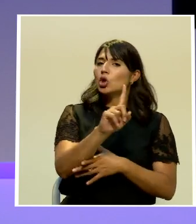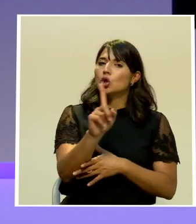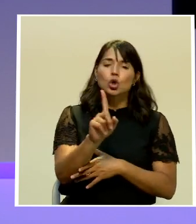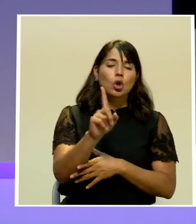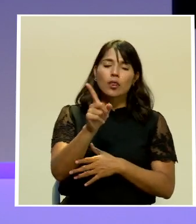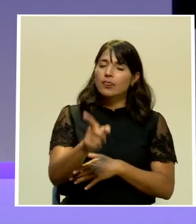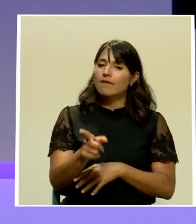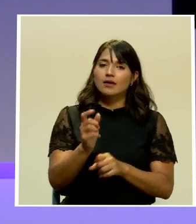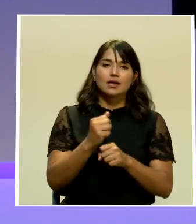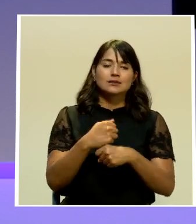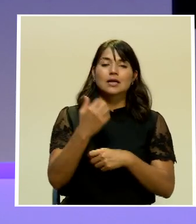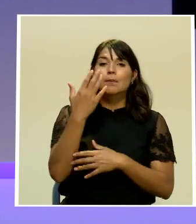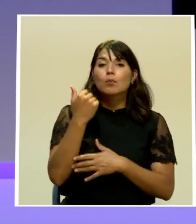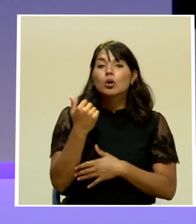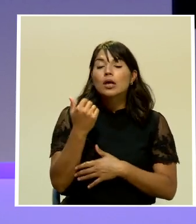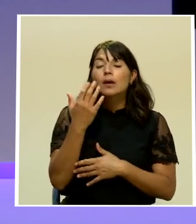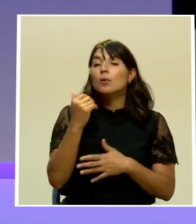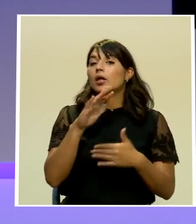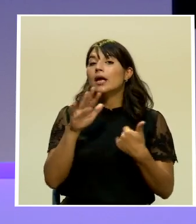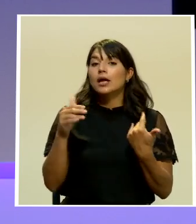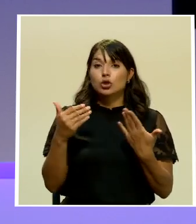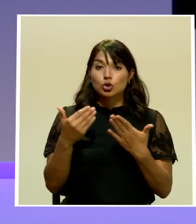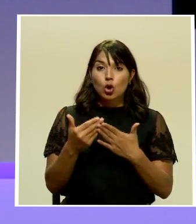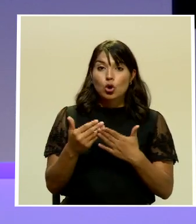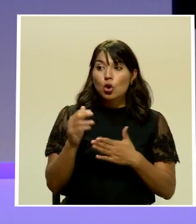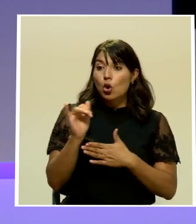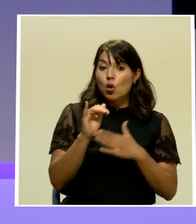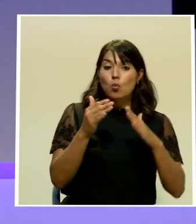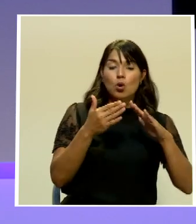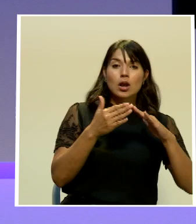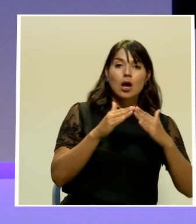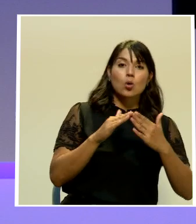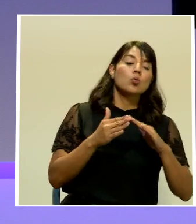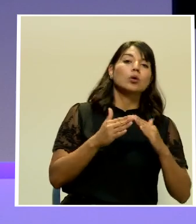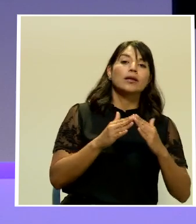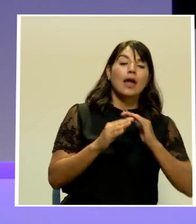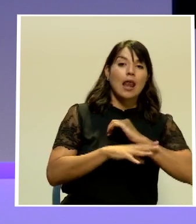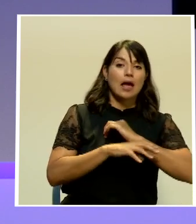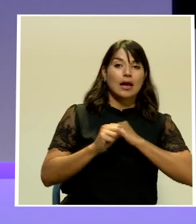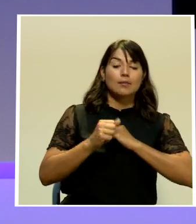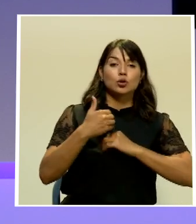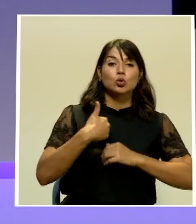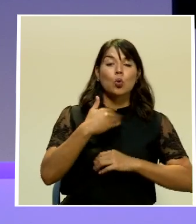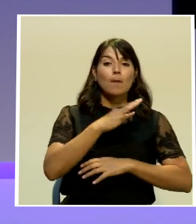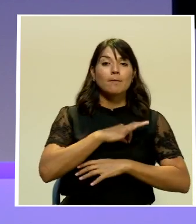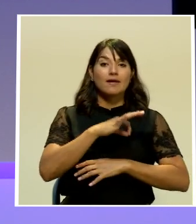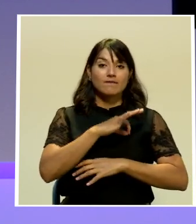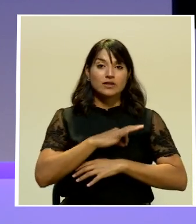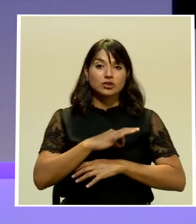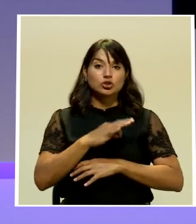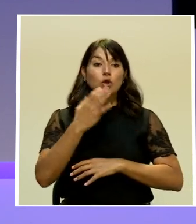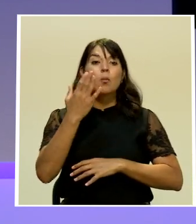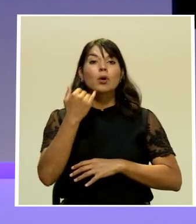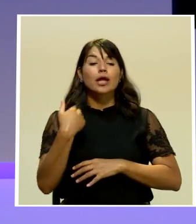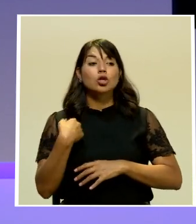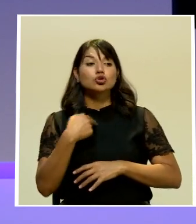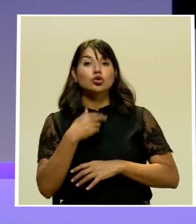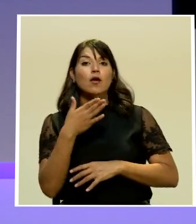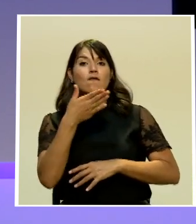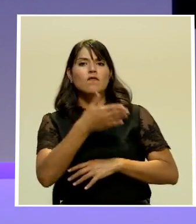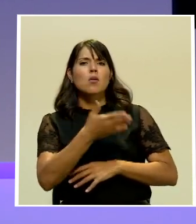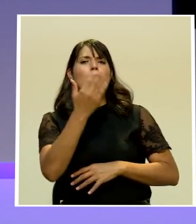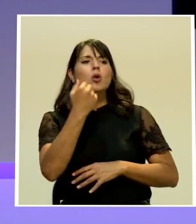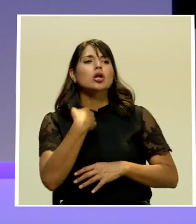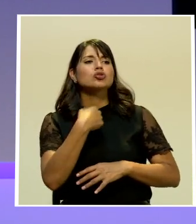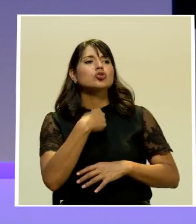ser, porque todos, así como la comunidad de la Carpio se vio beneficiada con que nosotros nos acercáramos porque se comía